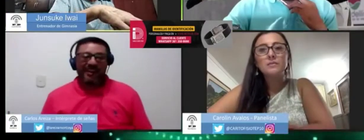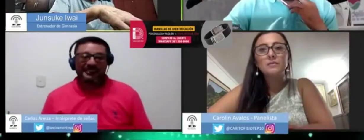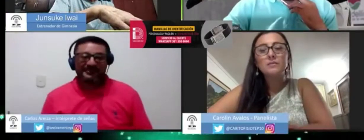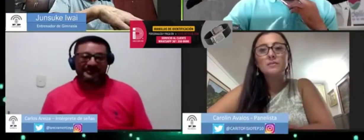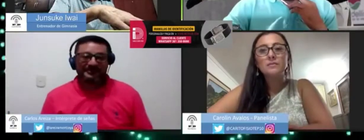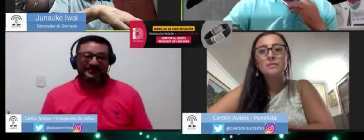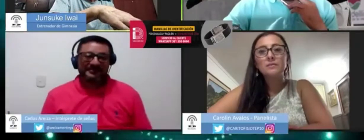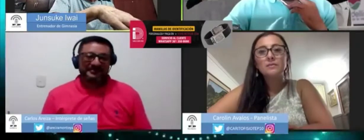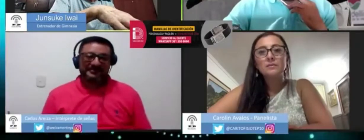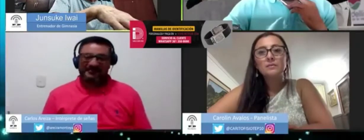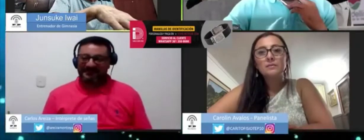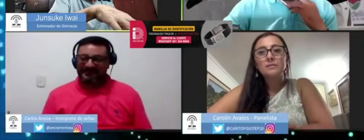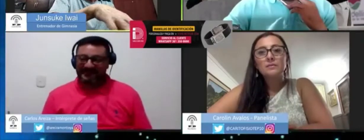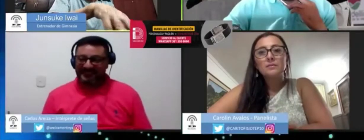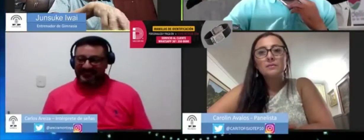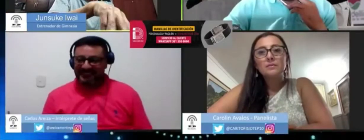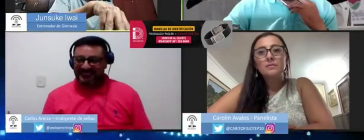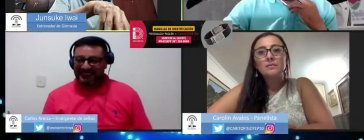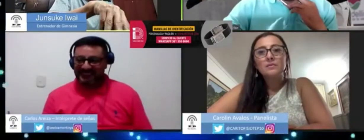de